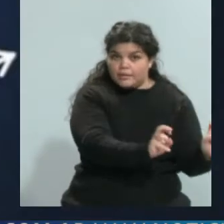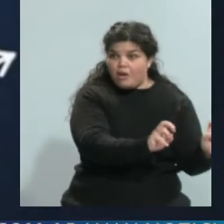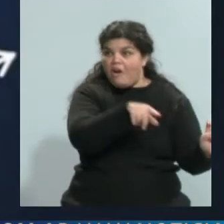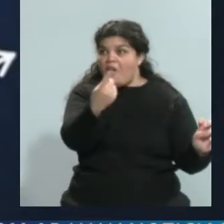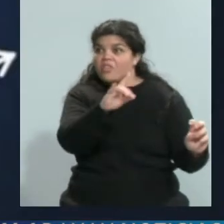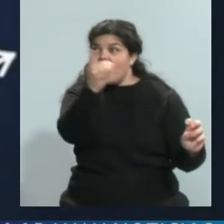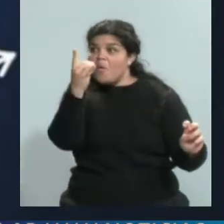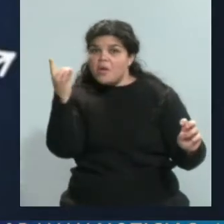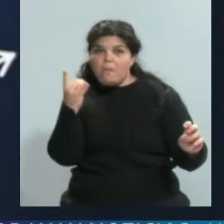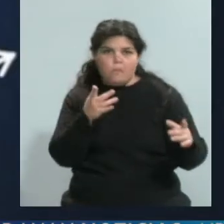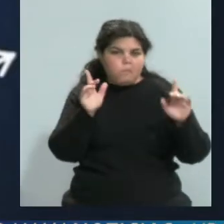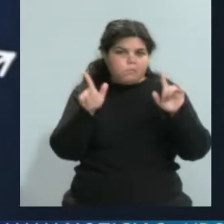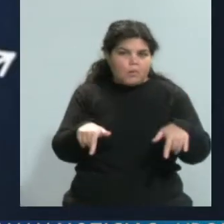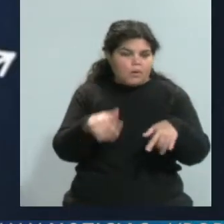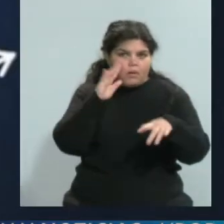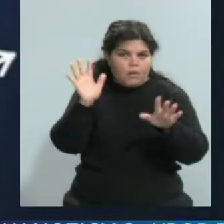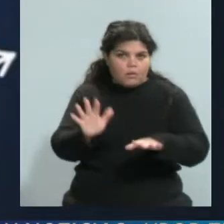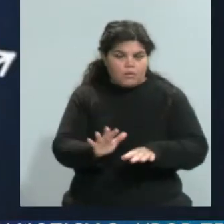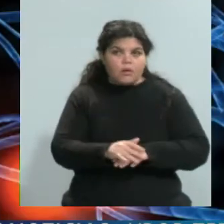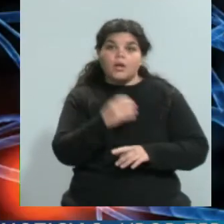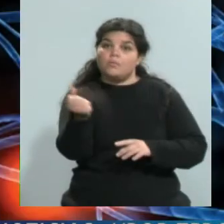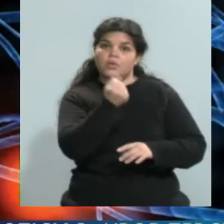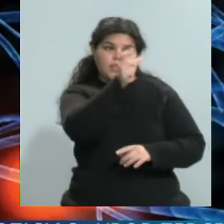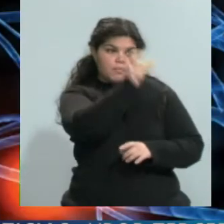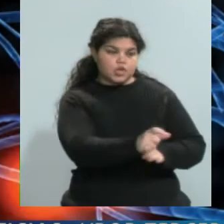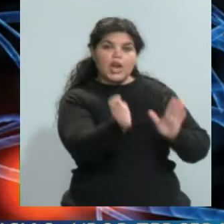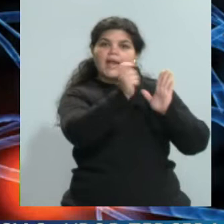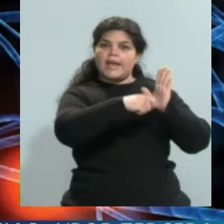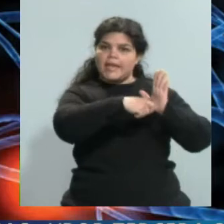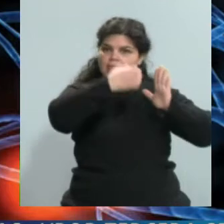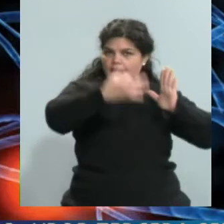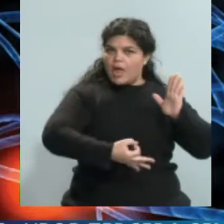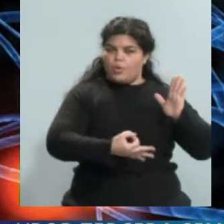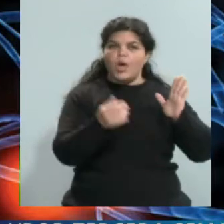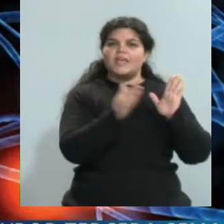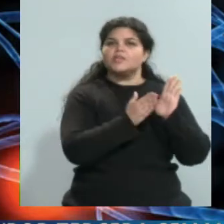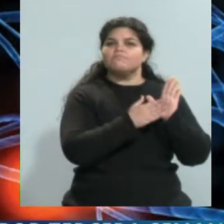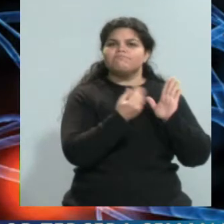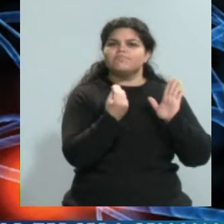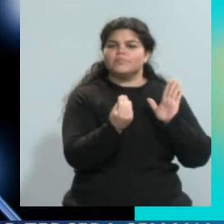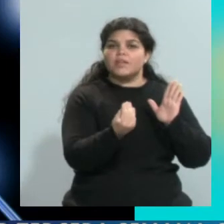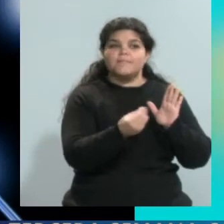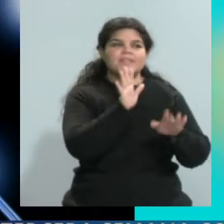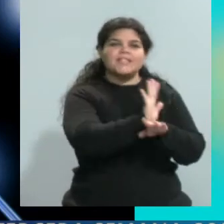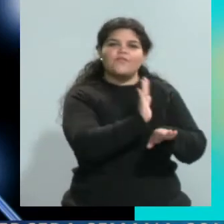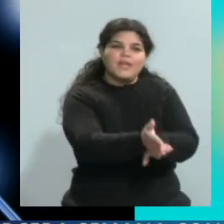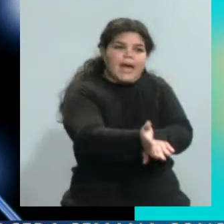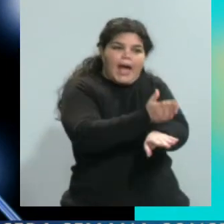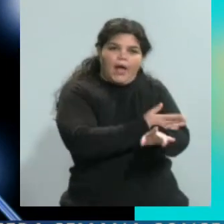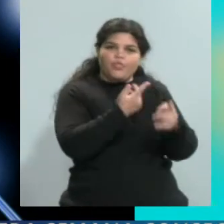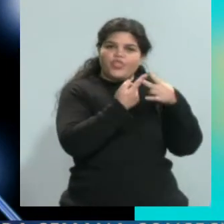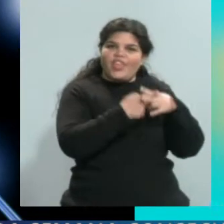coach profesional debe estar federado, registrado como corresponde, eso garantiza de haber tenido una preparación técnica